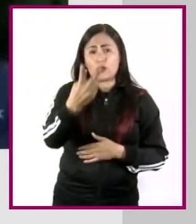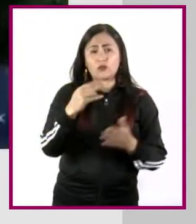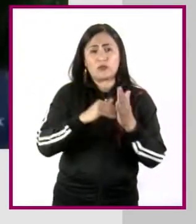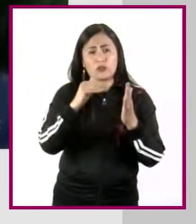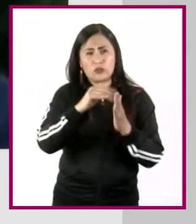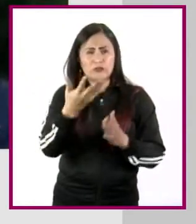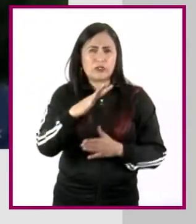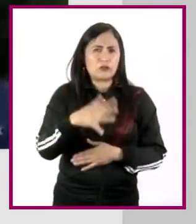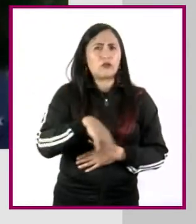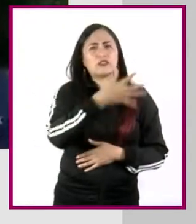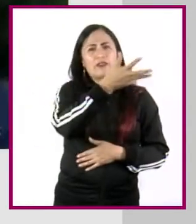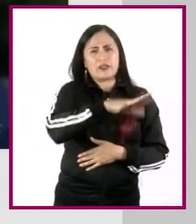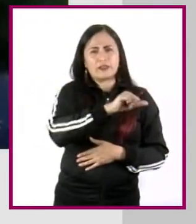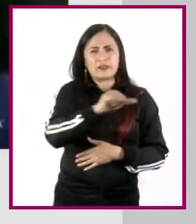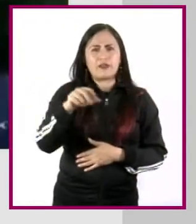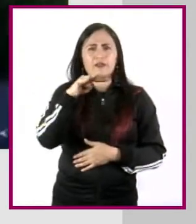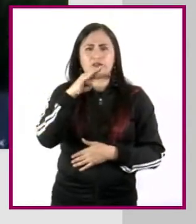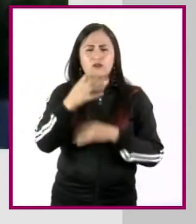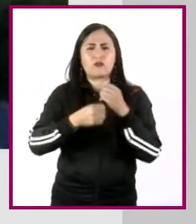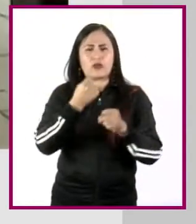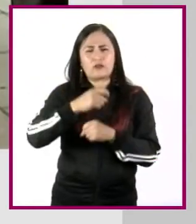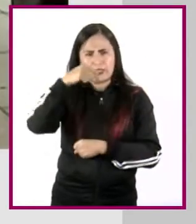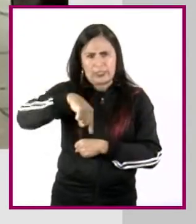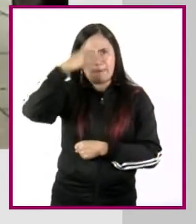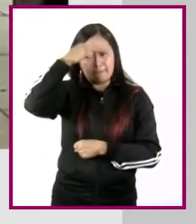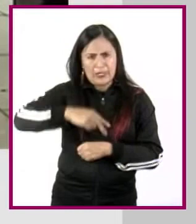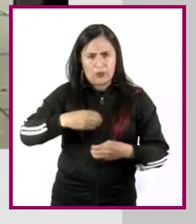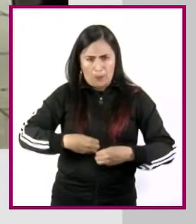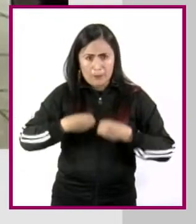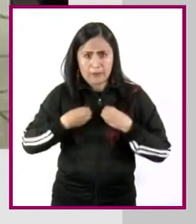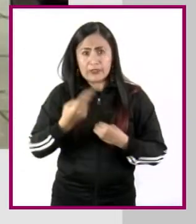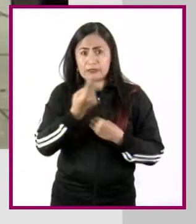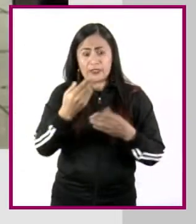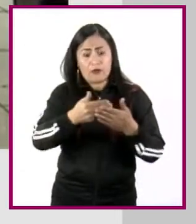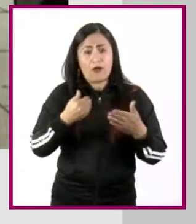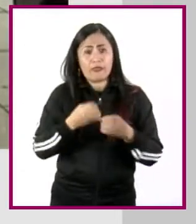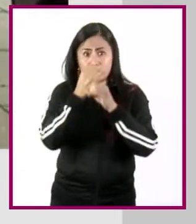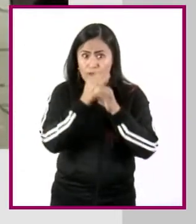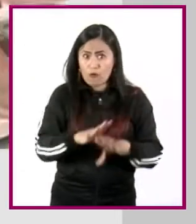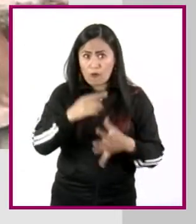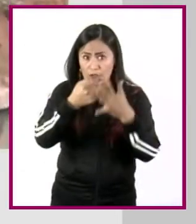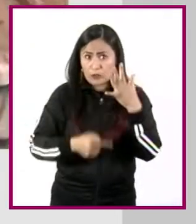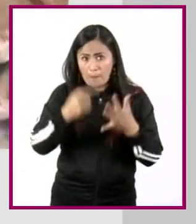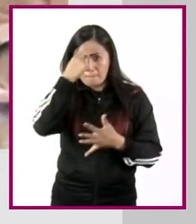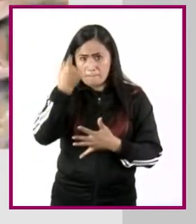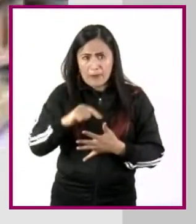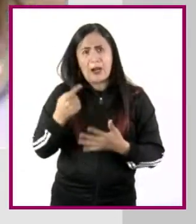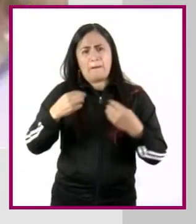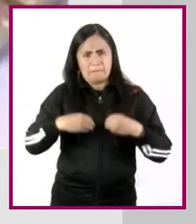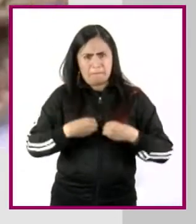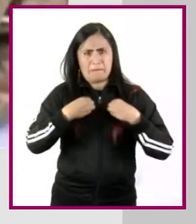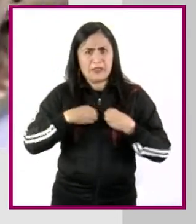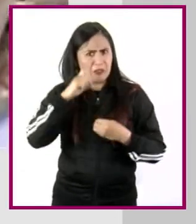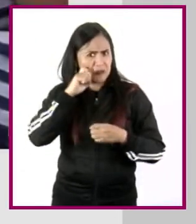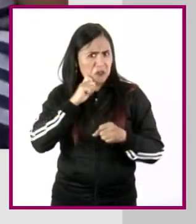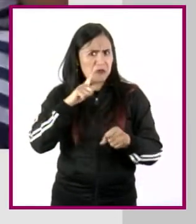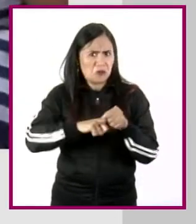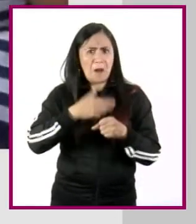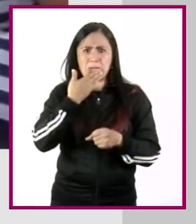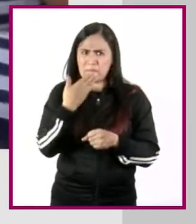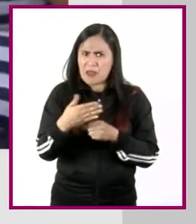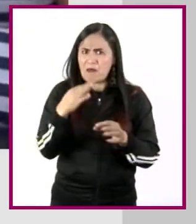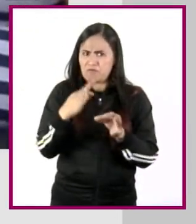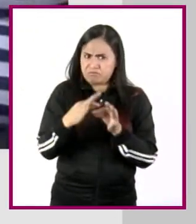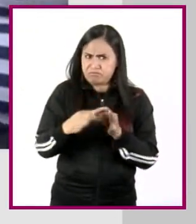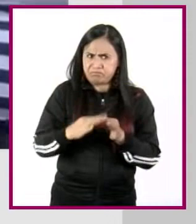entre 10 y 19 años de edad que viven en México reciban información para ejercer su vida sexual de forma responsable, así como